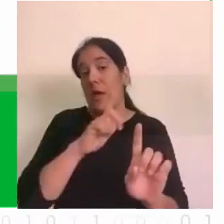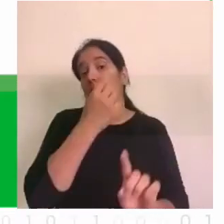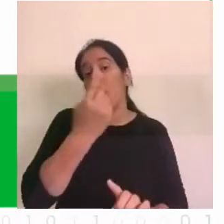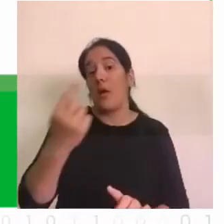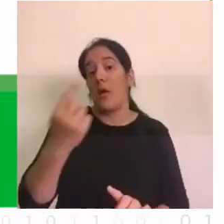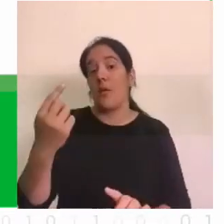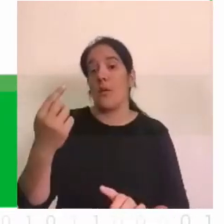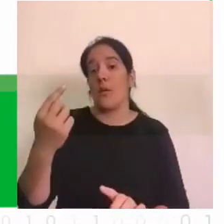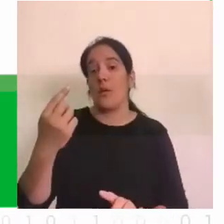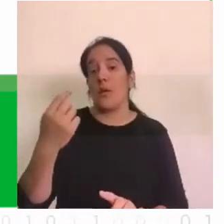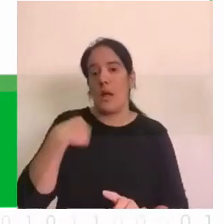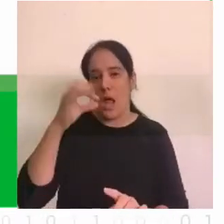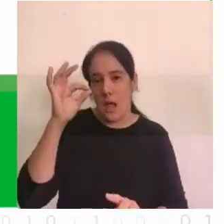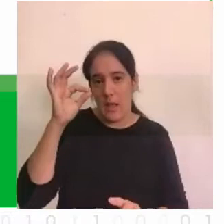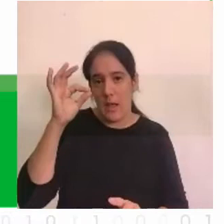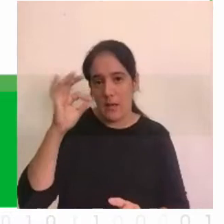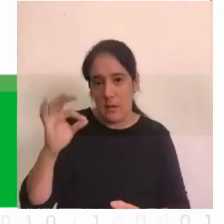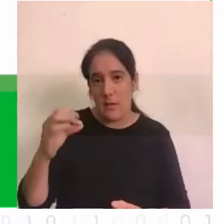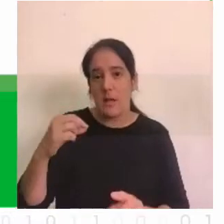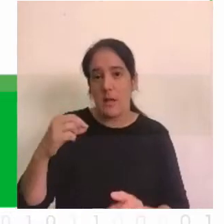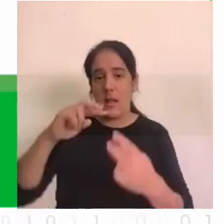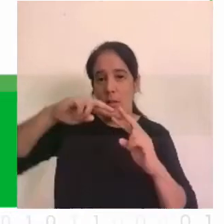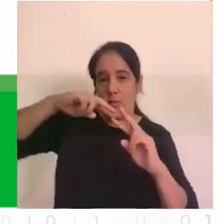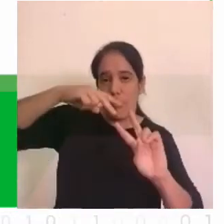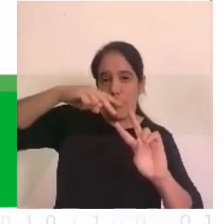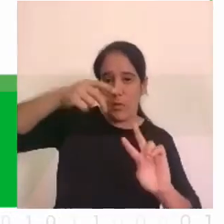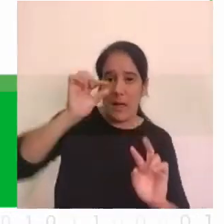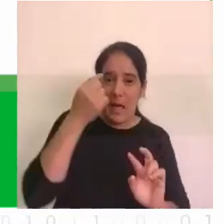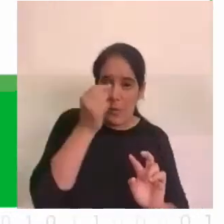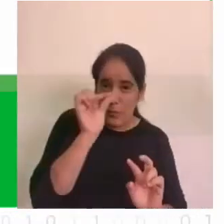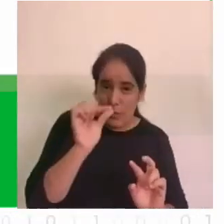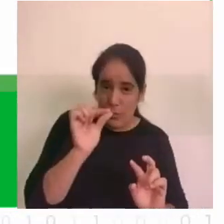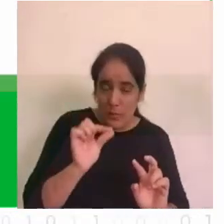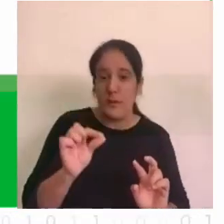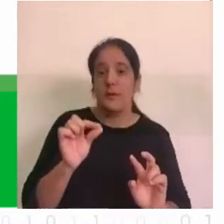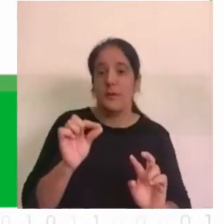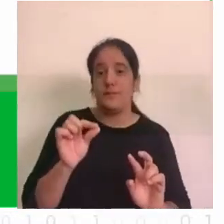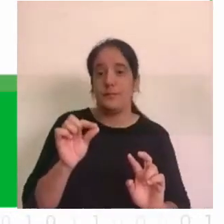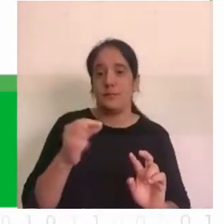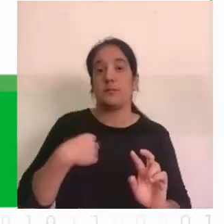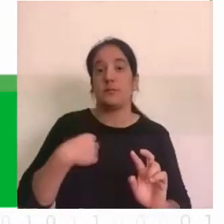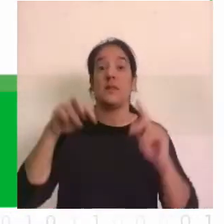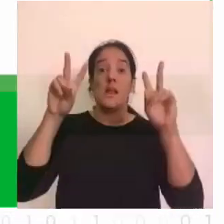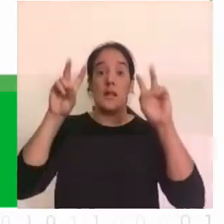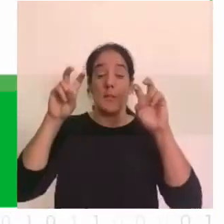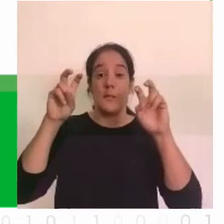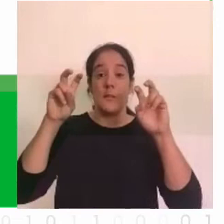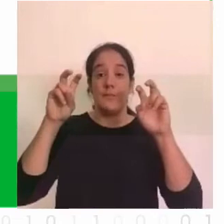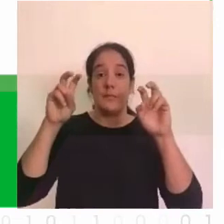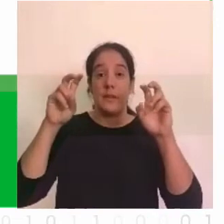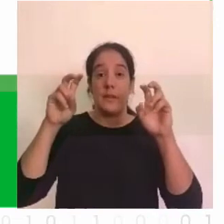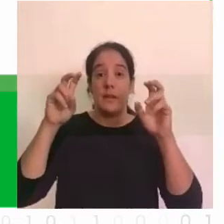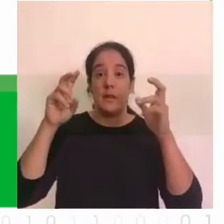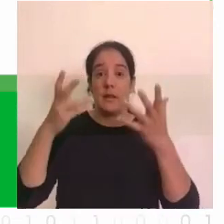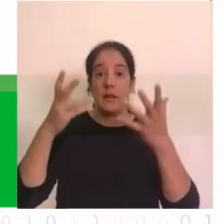genoma. Y el tema es que, bueno, muchísimos datos, hay veces que encuentro cosas, hay veces